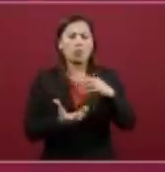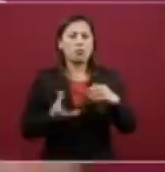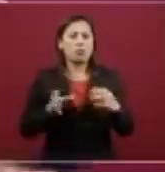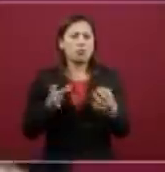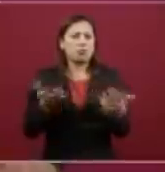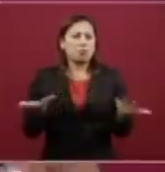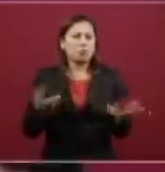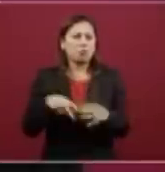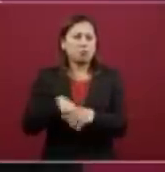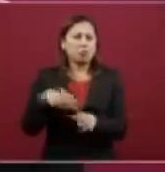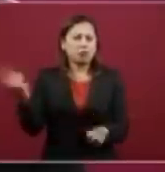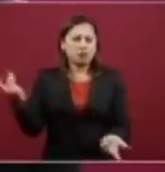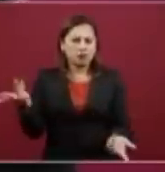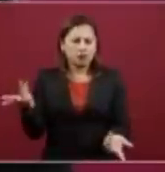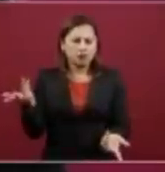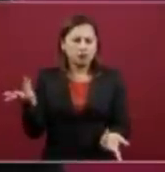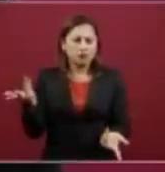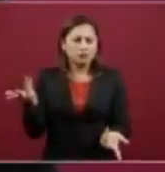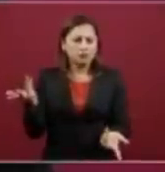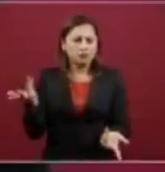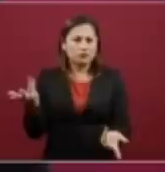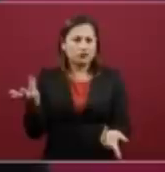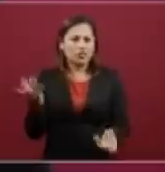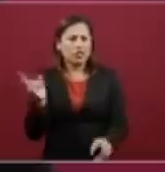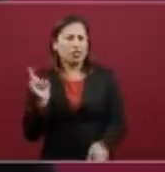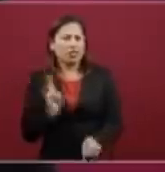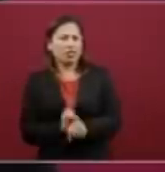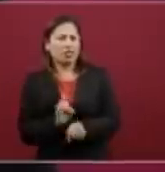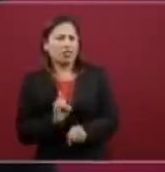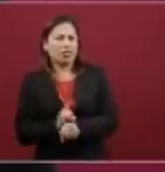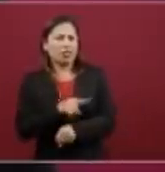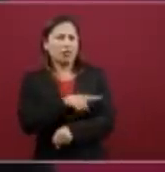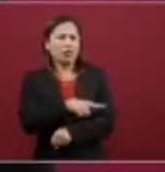Solo para cuestiones normativas,